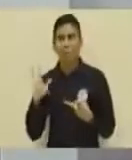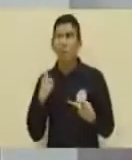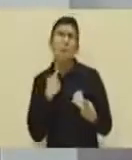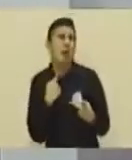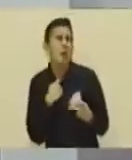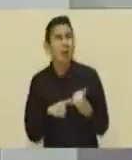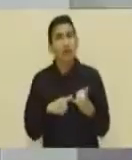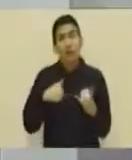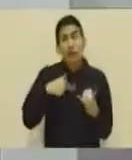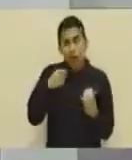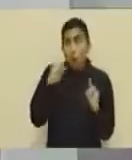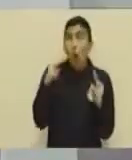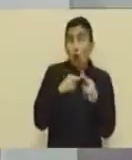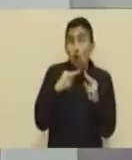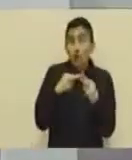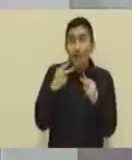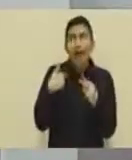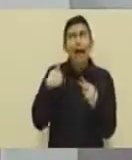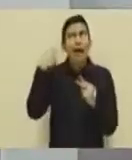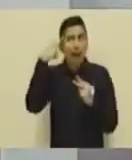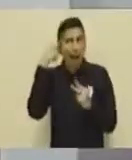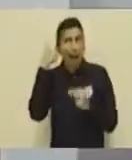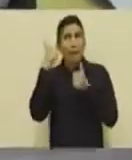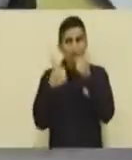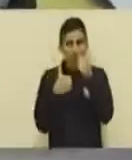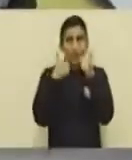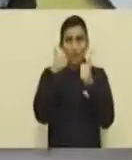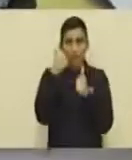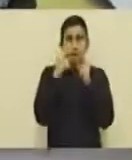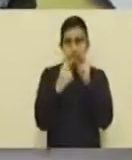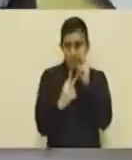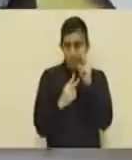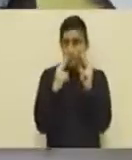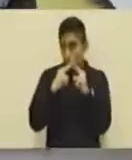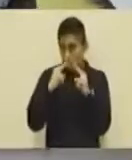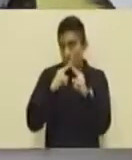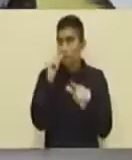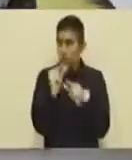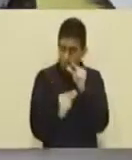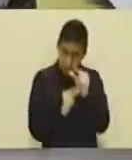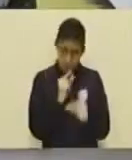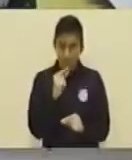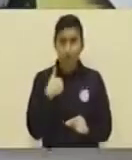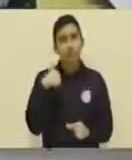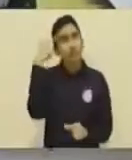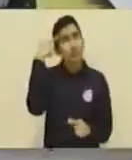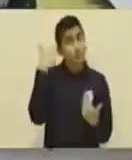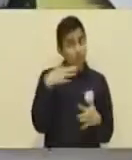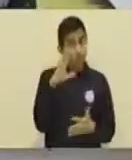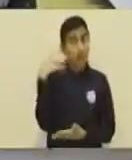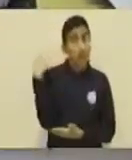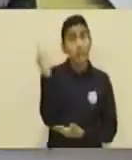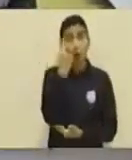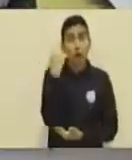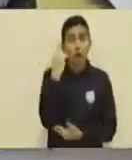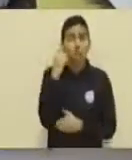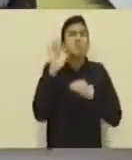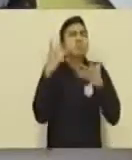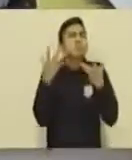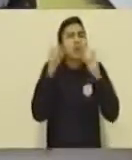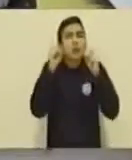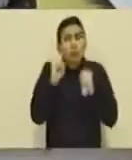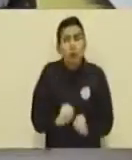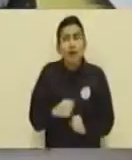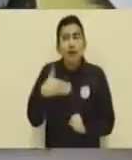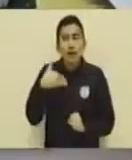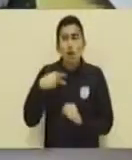desagrada y en base a eso ya podemos ir poco a poco siendo fiel con nosotros mismos. Claro, claro, y es que es importante, como usted dice, ¿verdad? El